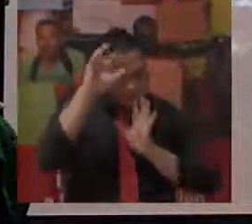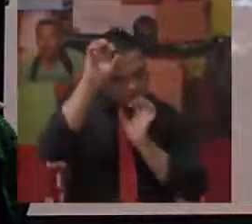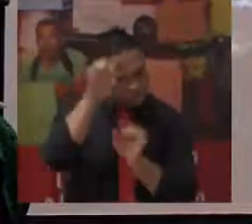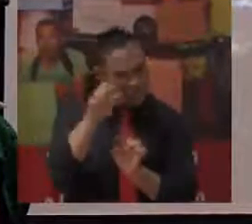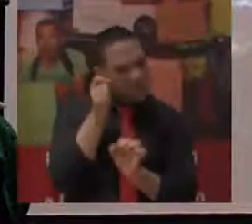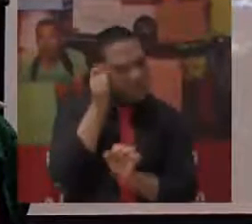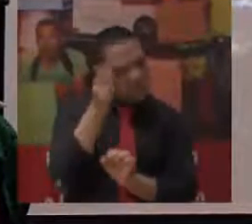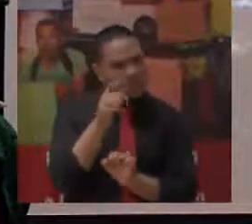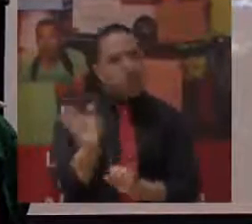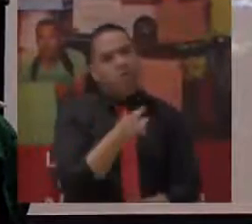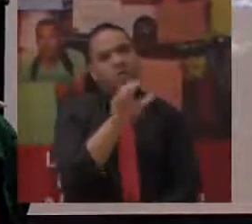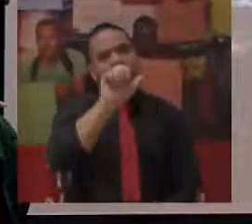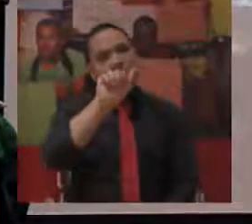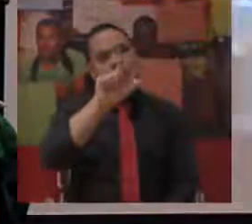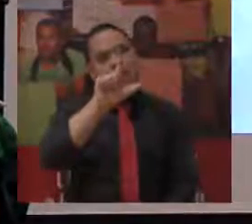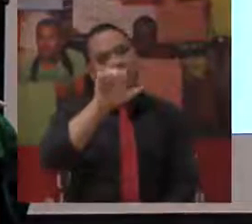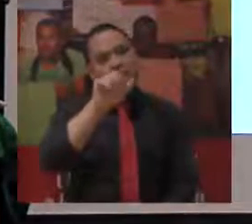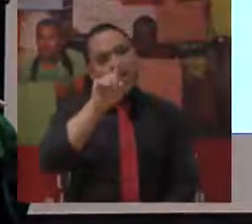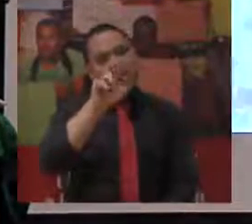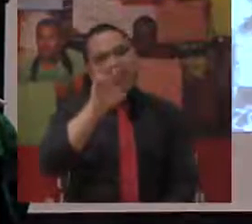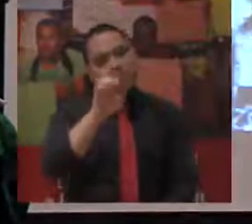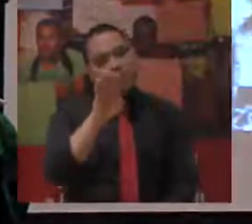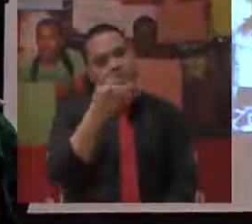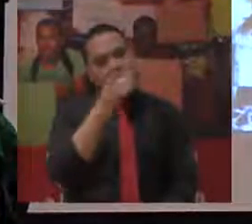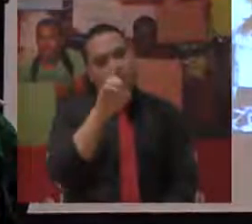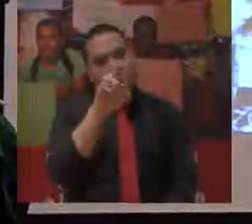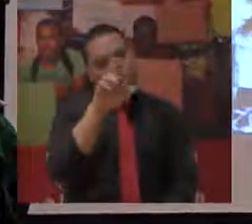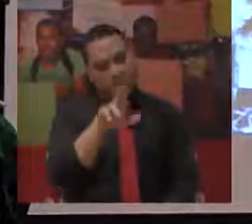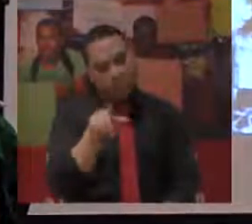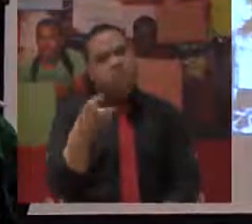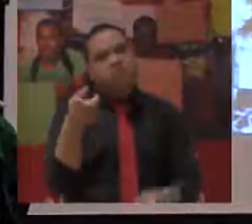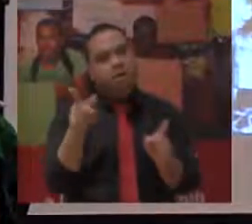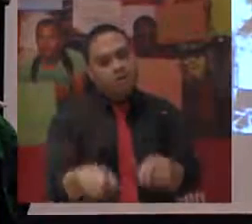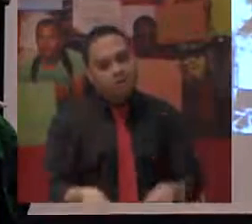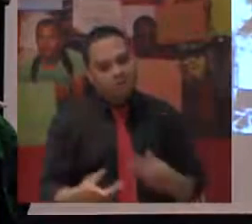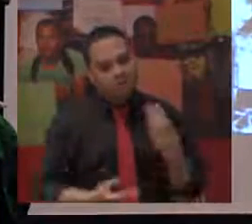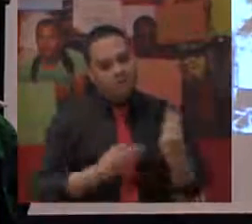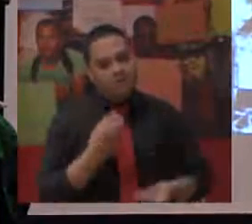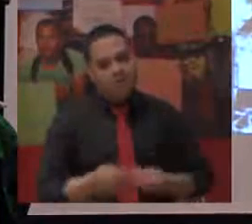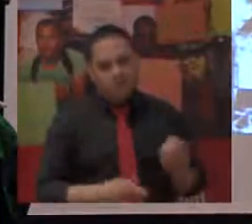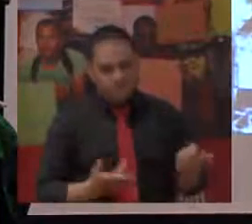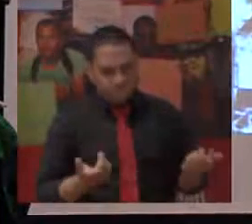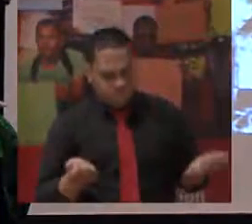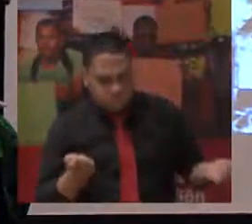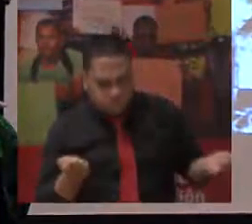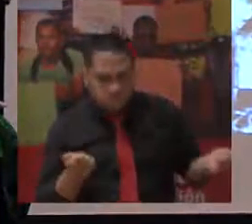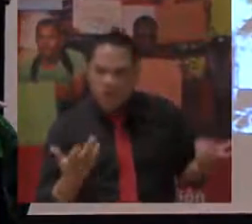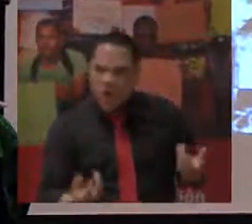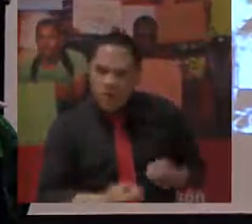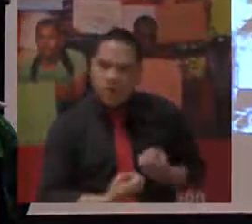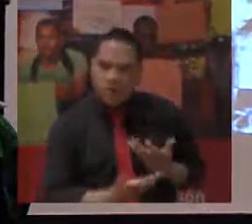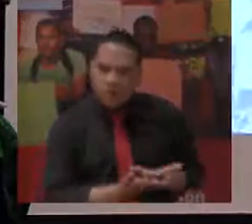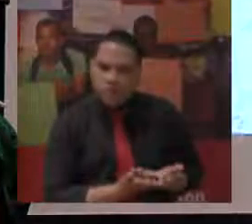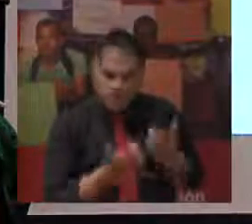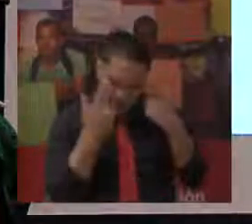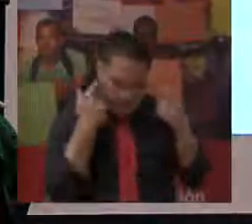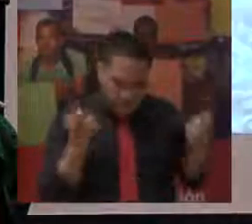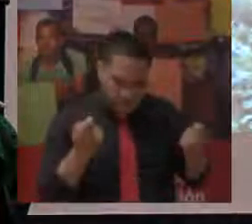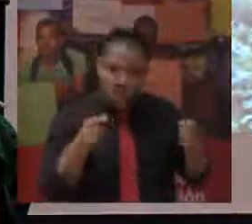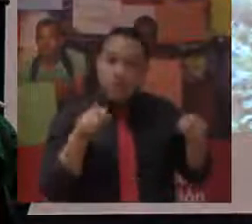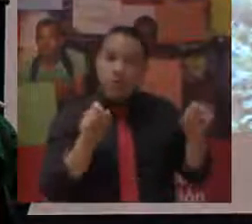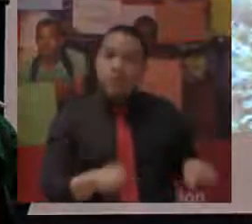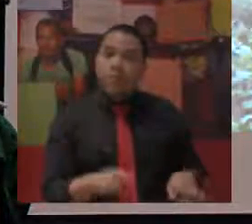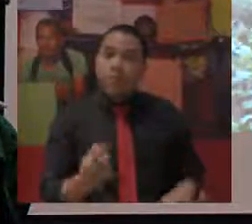Alejandro Eder fue el momento de la consolidación, el momento de poner todo eso y darle una lógica, una estructura, condicionar